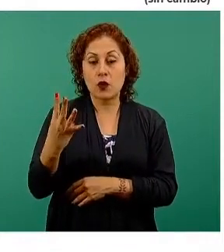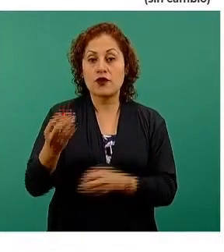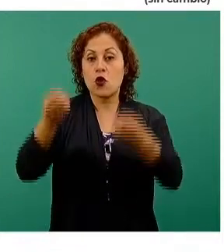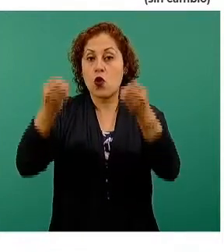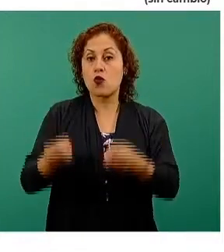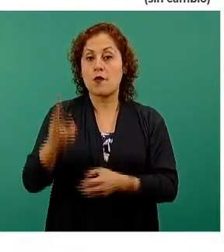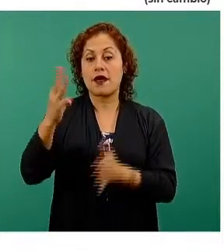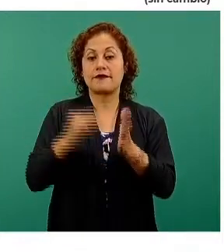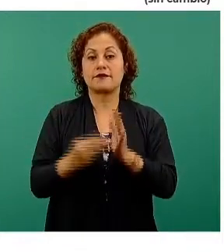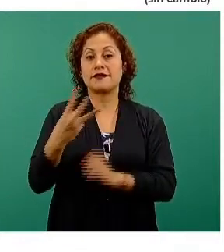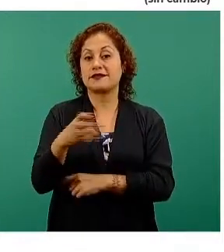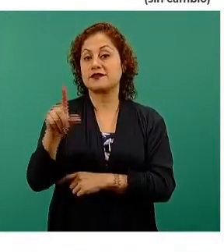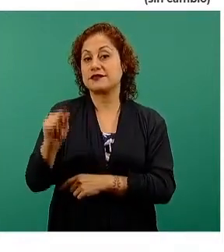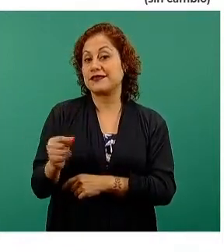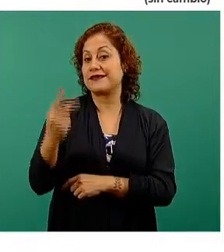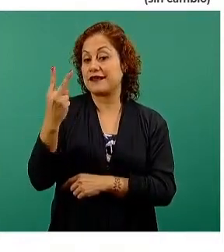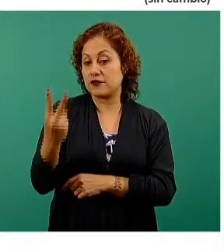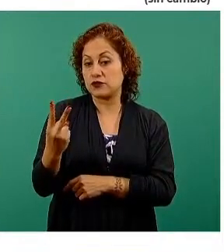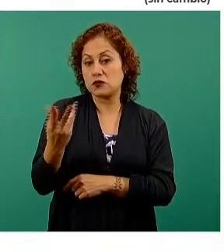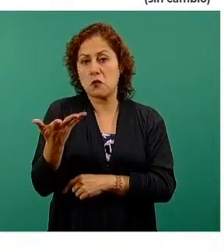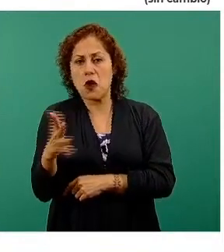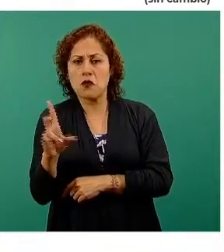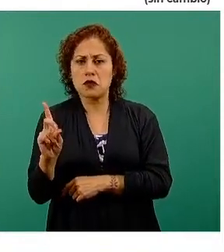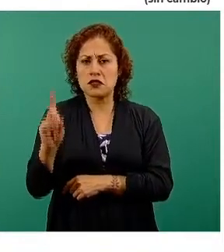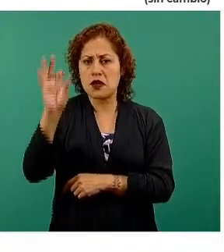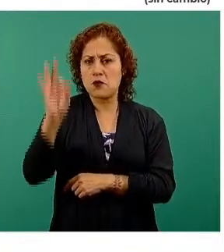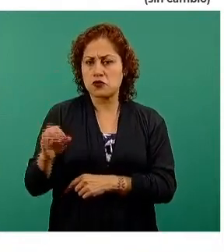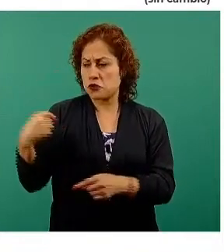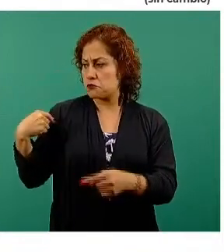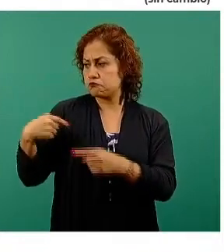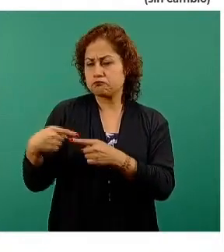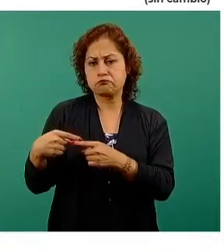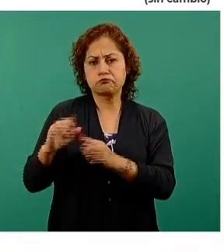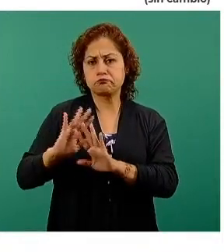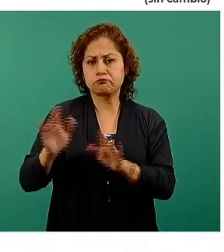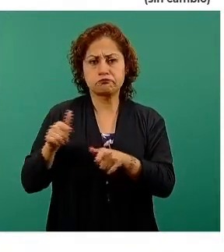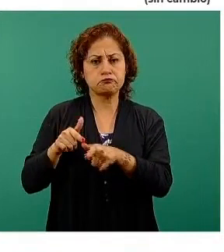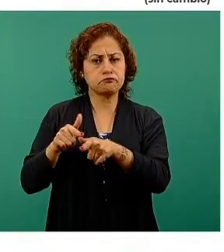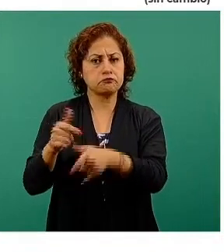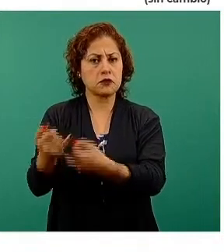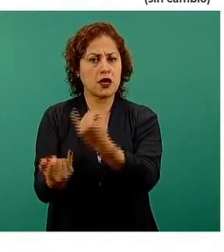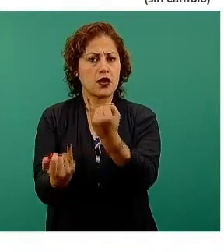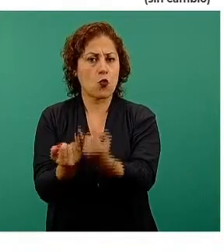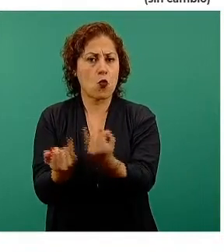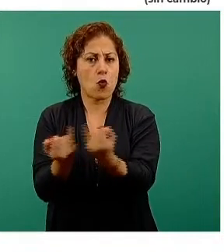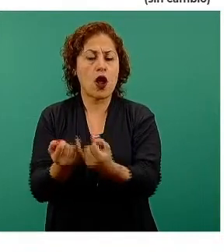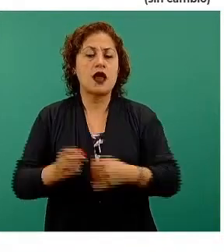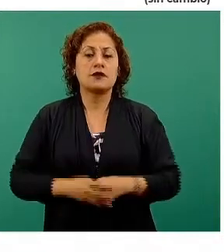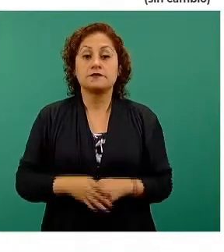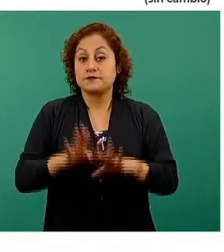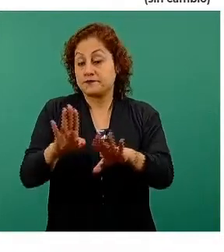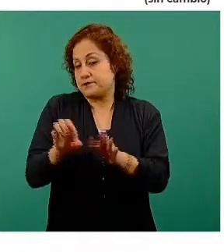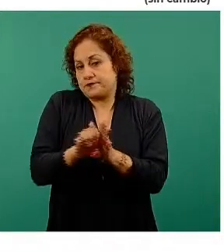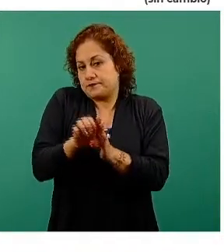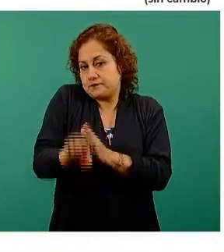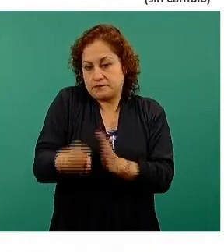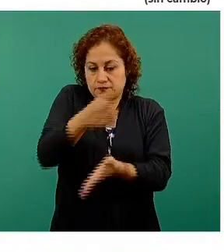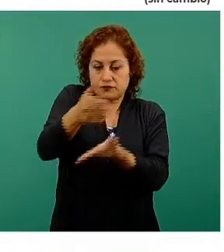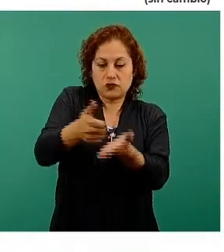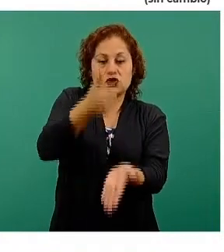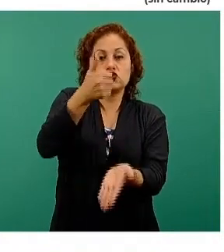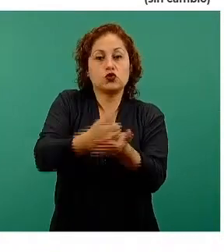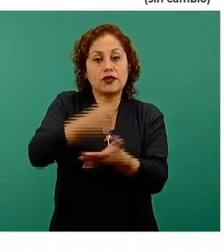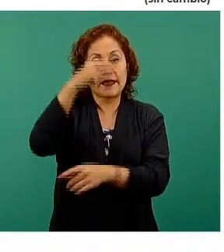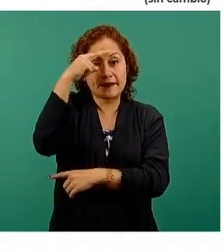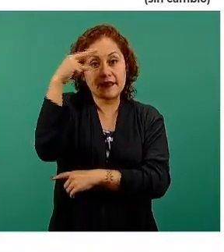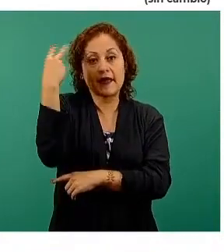que son el 30%, y no hubo cambio en el último día. Una entidad la Ciudad de México ha estado entre